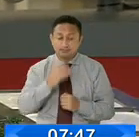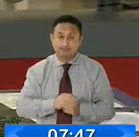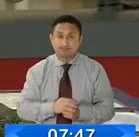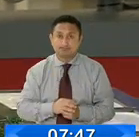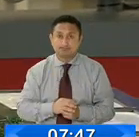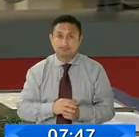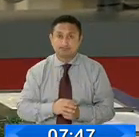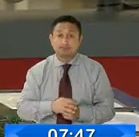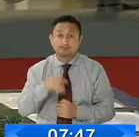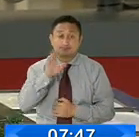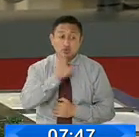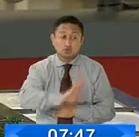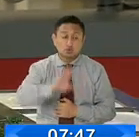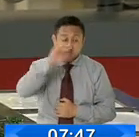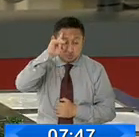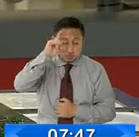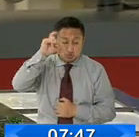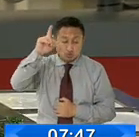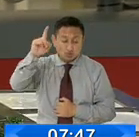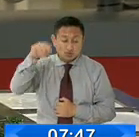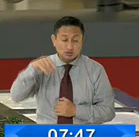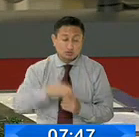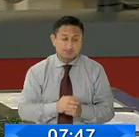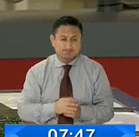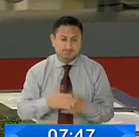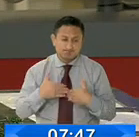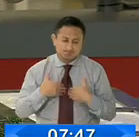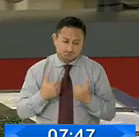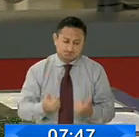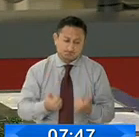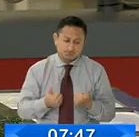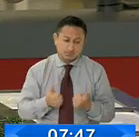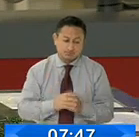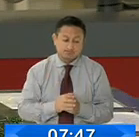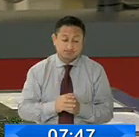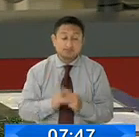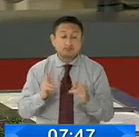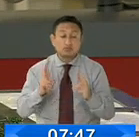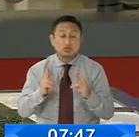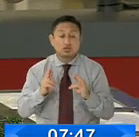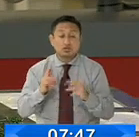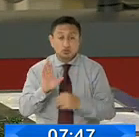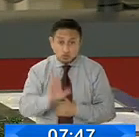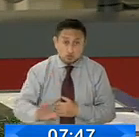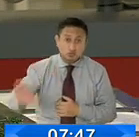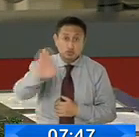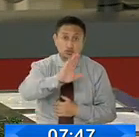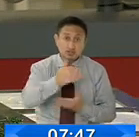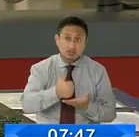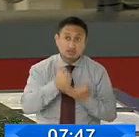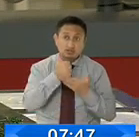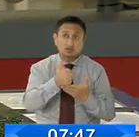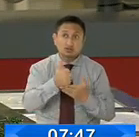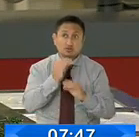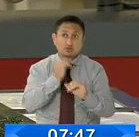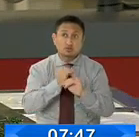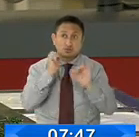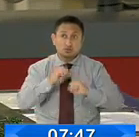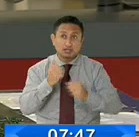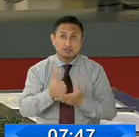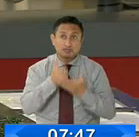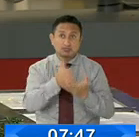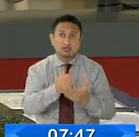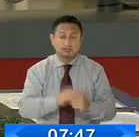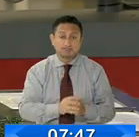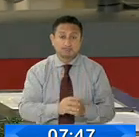Pues el sueño de él es estar bien, ¿no? Y ojalá, pues a través de ustedes e instituciones, logremos hacer realidad.